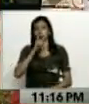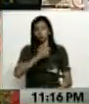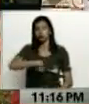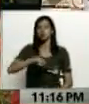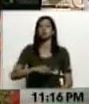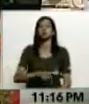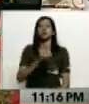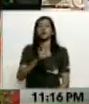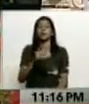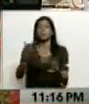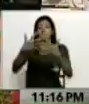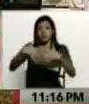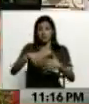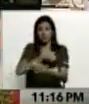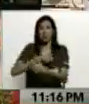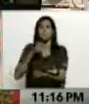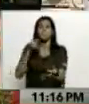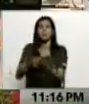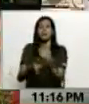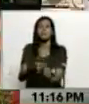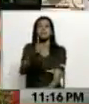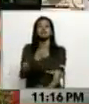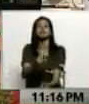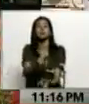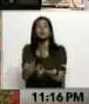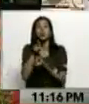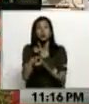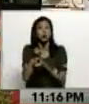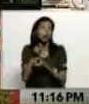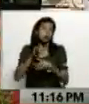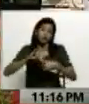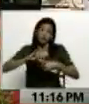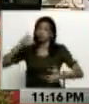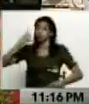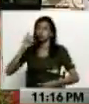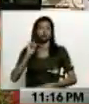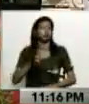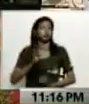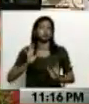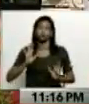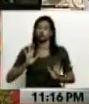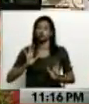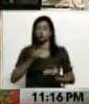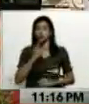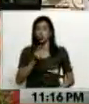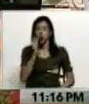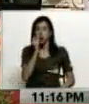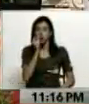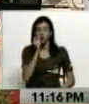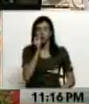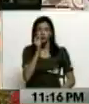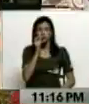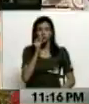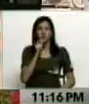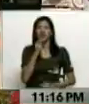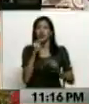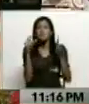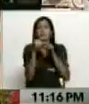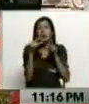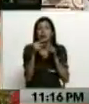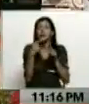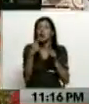impuestos a las empresas pues va a tener más inflación Solo dice Juan Pablo olalquiaga